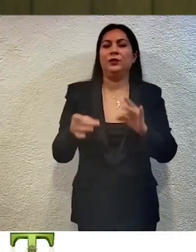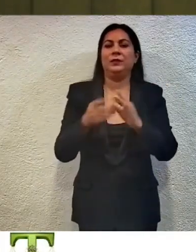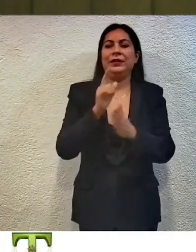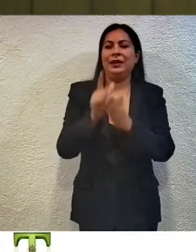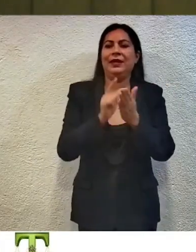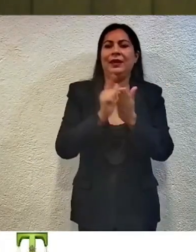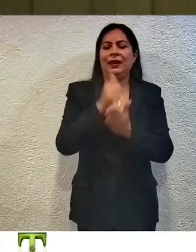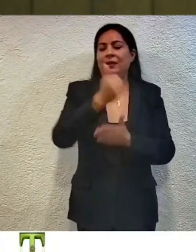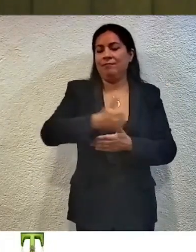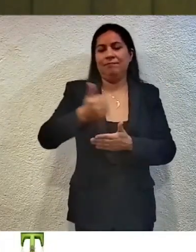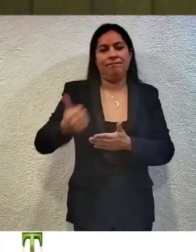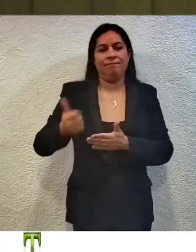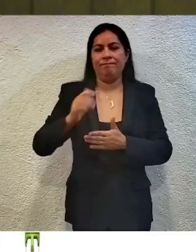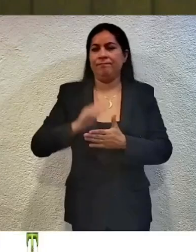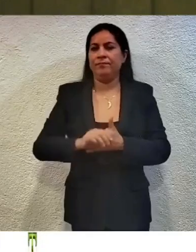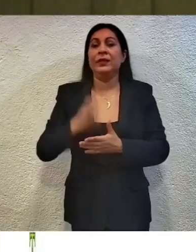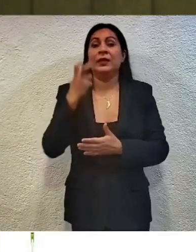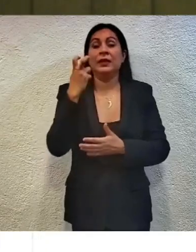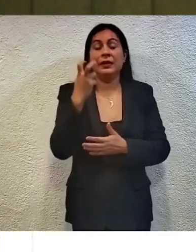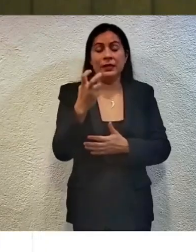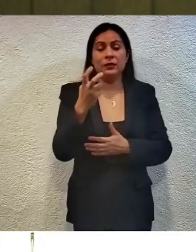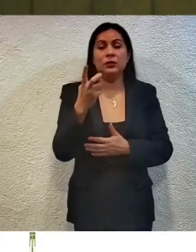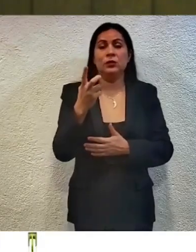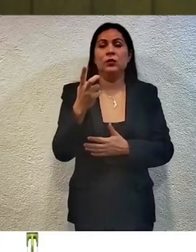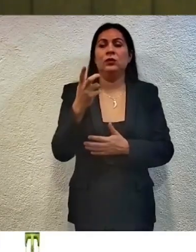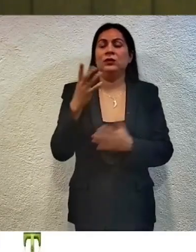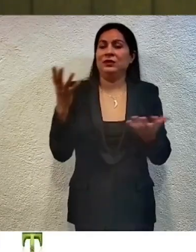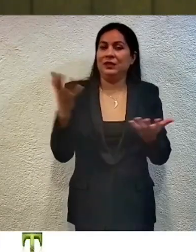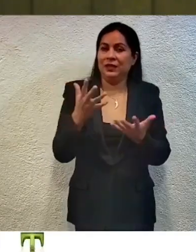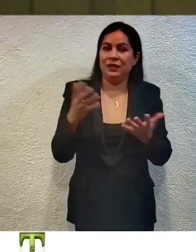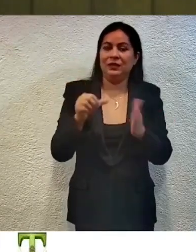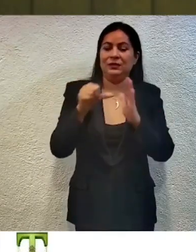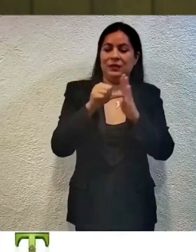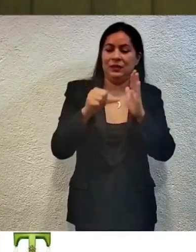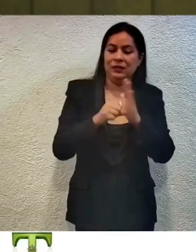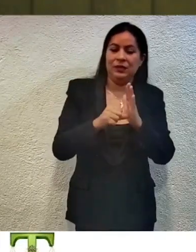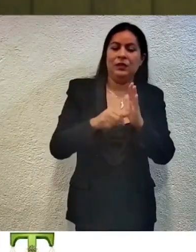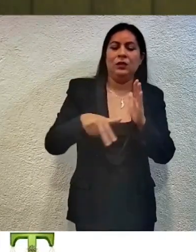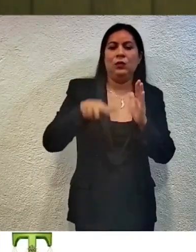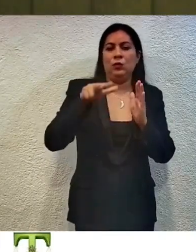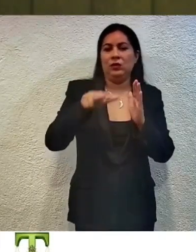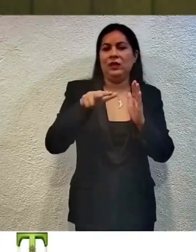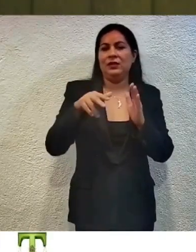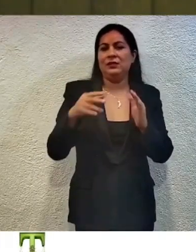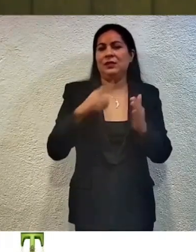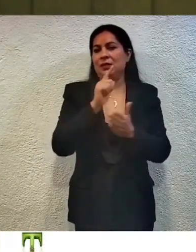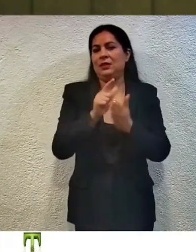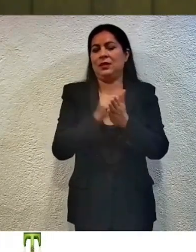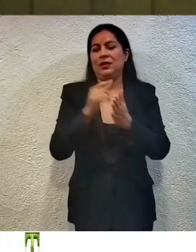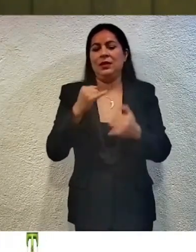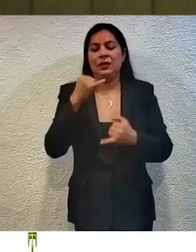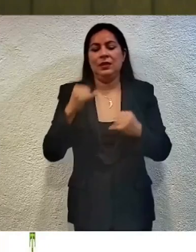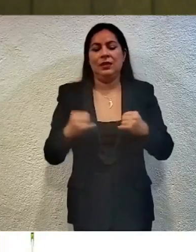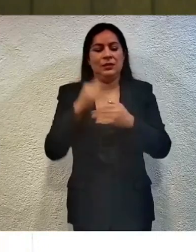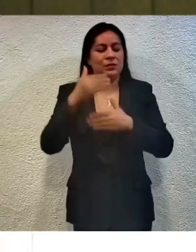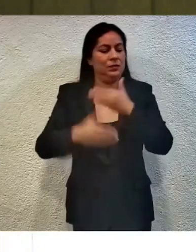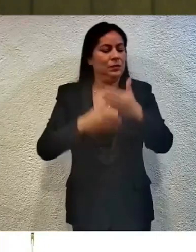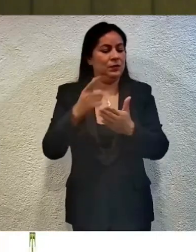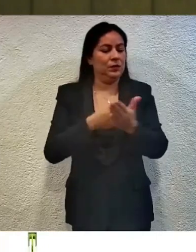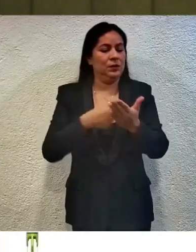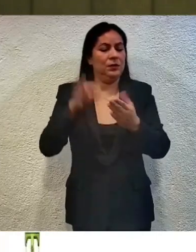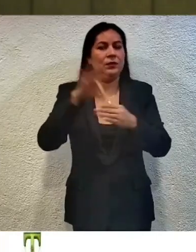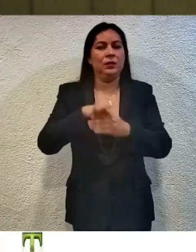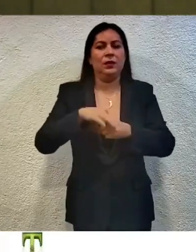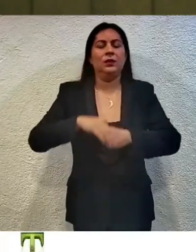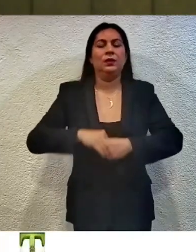ley respectiva. Ello se replica en el artículo 13 de la Ley de Instituciones y Procedimientos